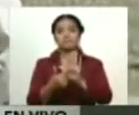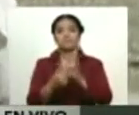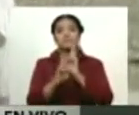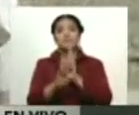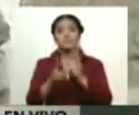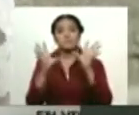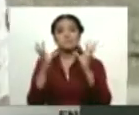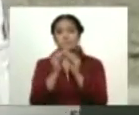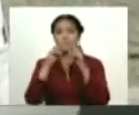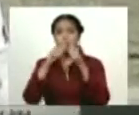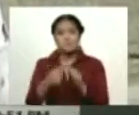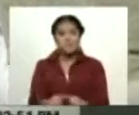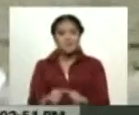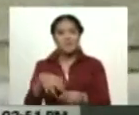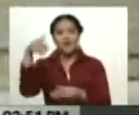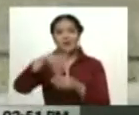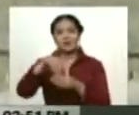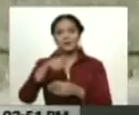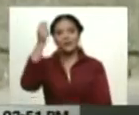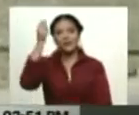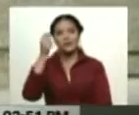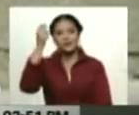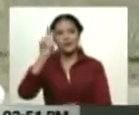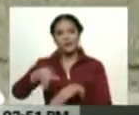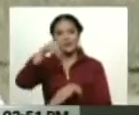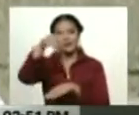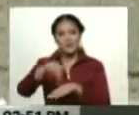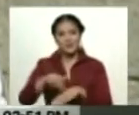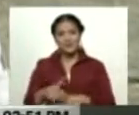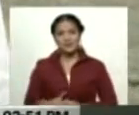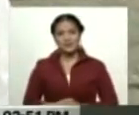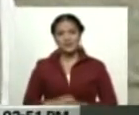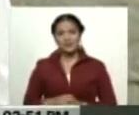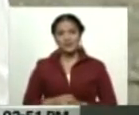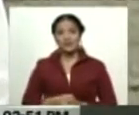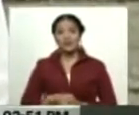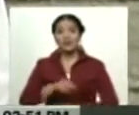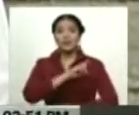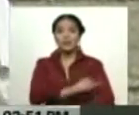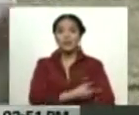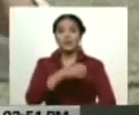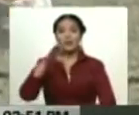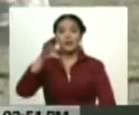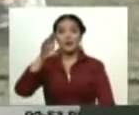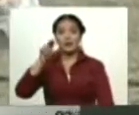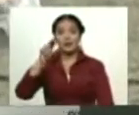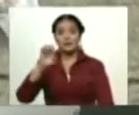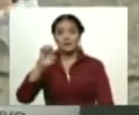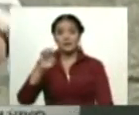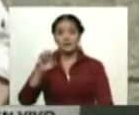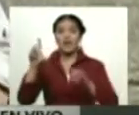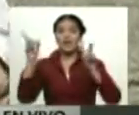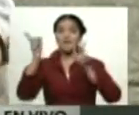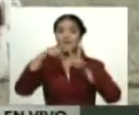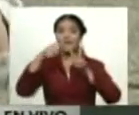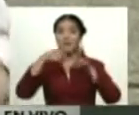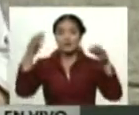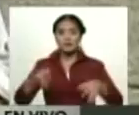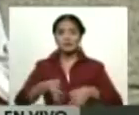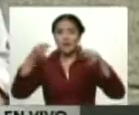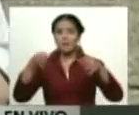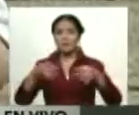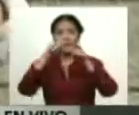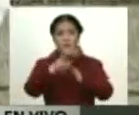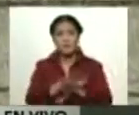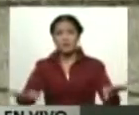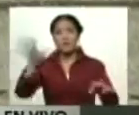resultados de esta histórica elección de la Asamblea Nacional por parte del Poder Electoral. En todo caso, Venezolana de Televisión se va a mantener en todos los